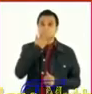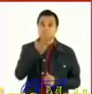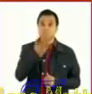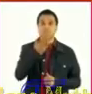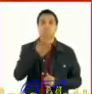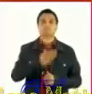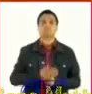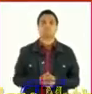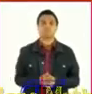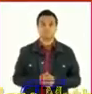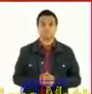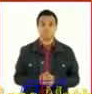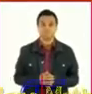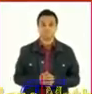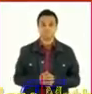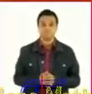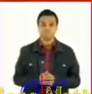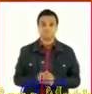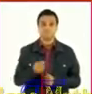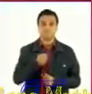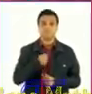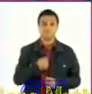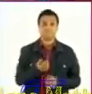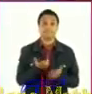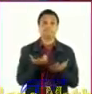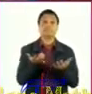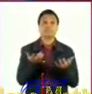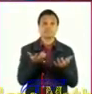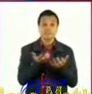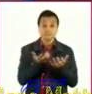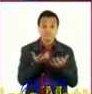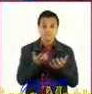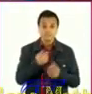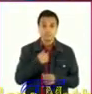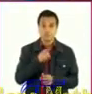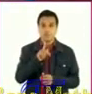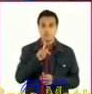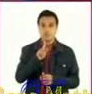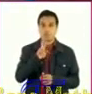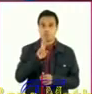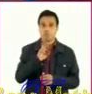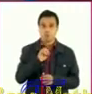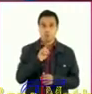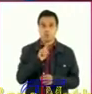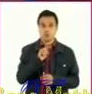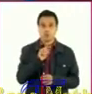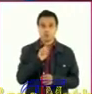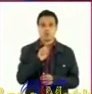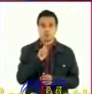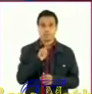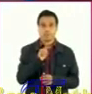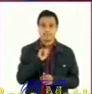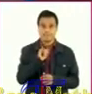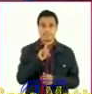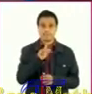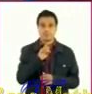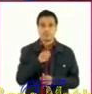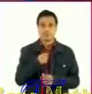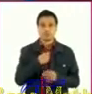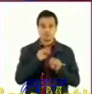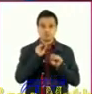identificadas. Entonces, lo que tenemos que hacer es nuestro prototipo. Es colocar